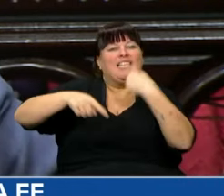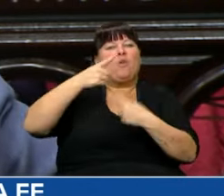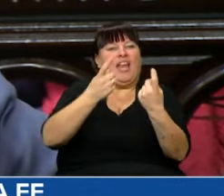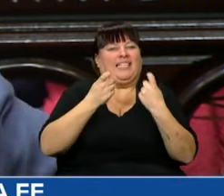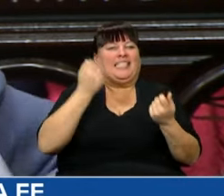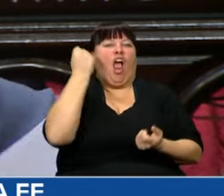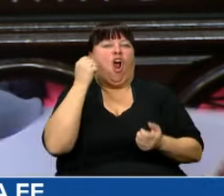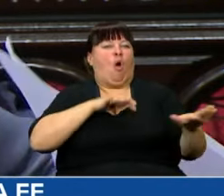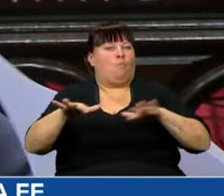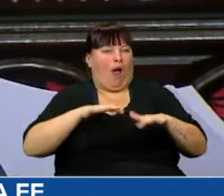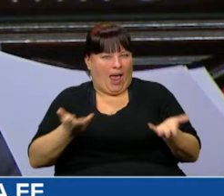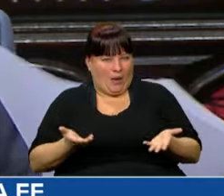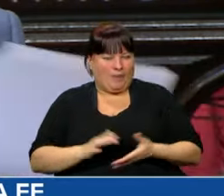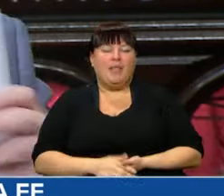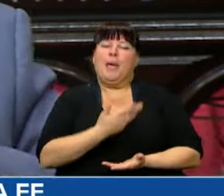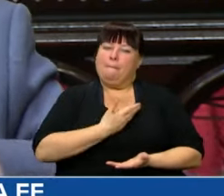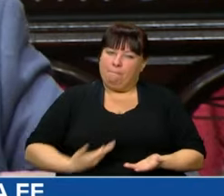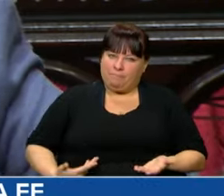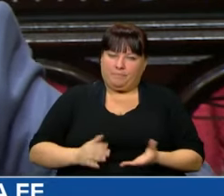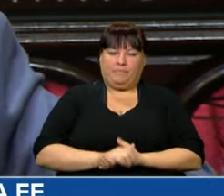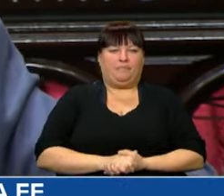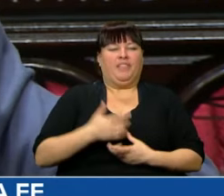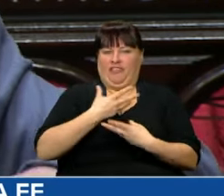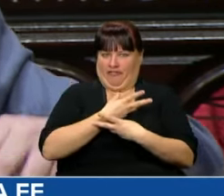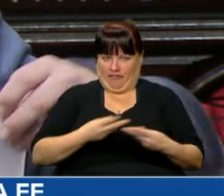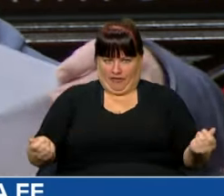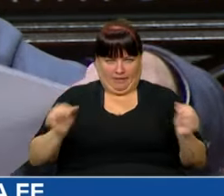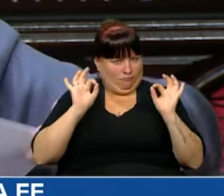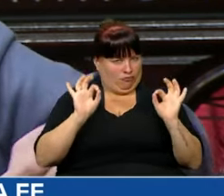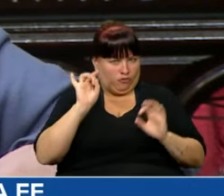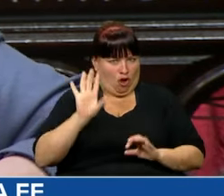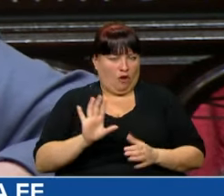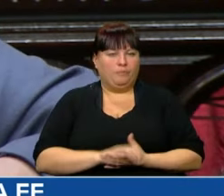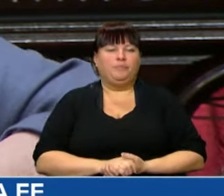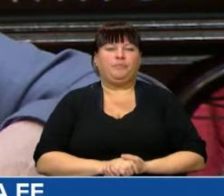que necesita la economía. Presidenta, cierro diciendo esto solamente.